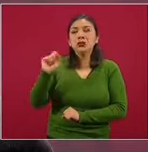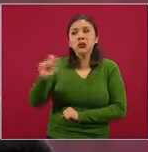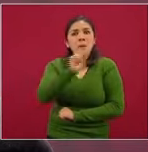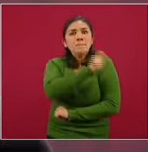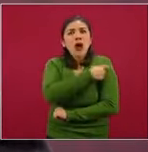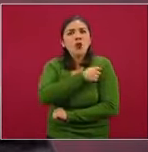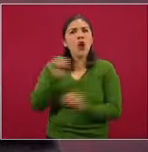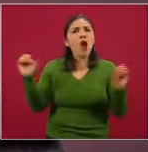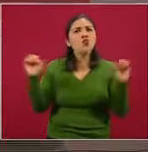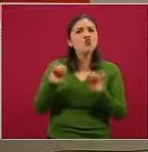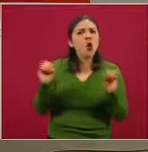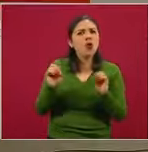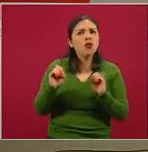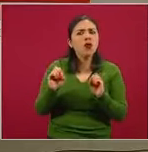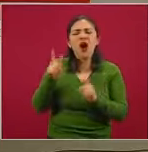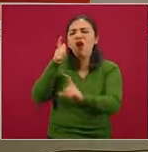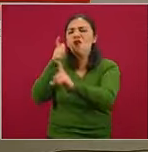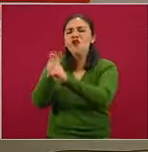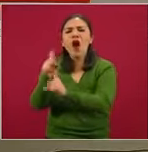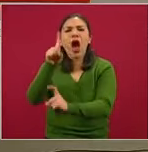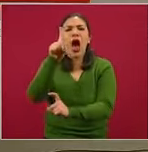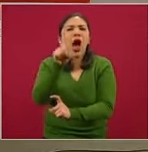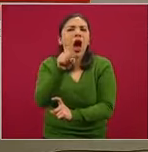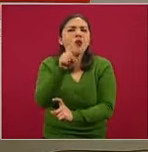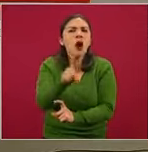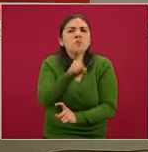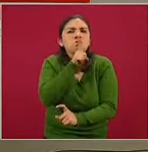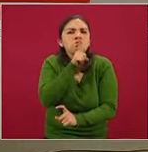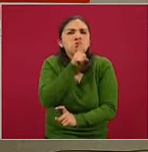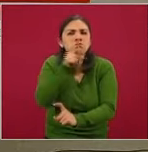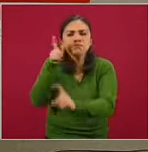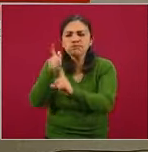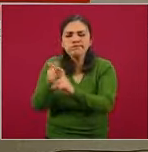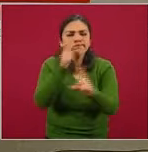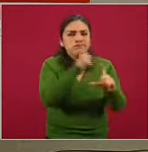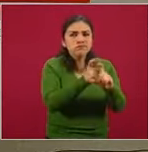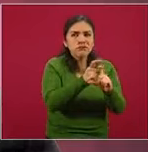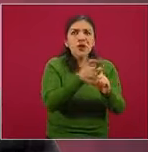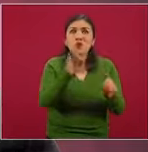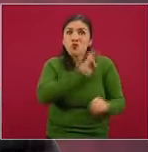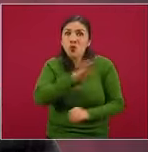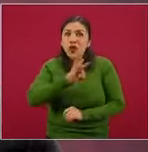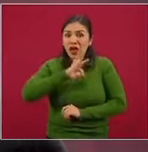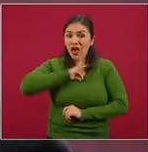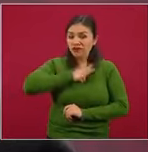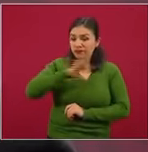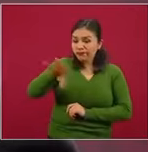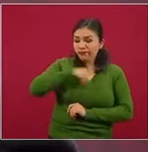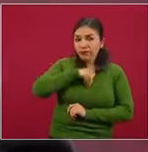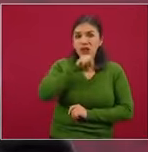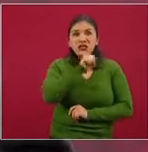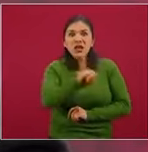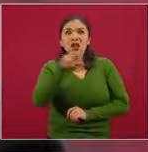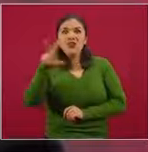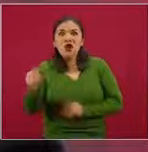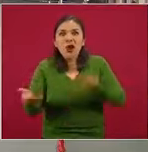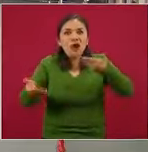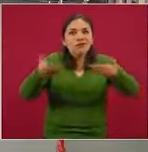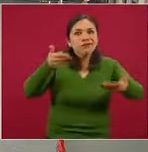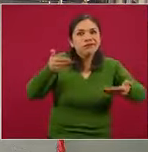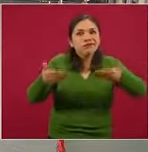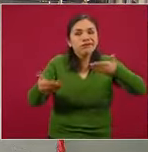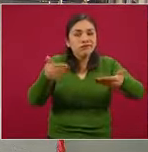vacuna. Y en cambio se recibió una sustancia inerte que es agua inyectable estéril. Y esta